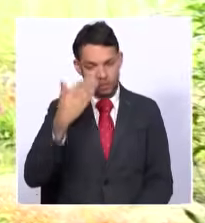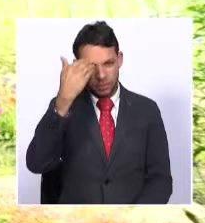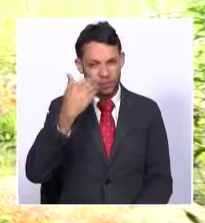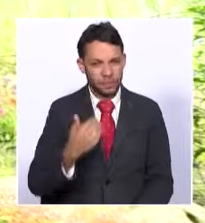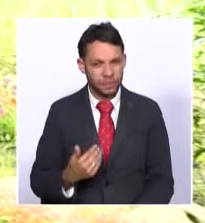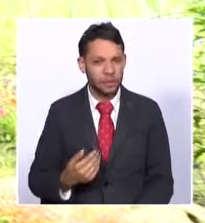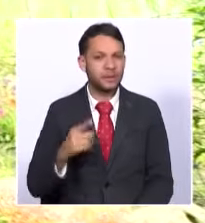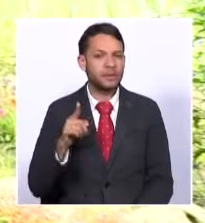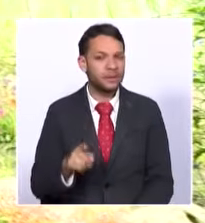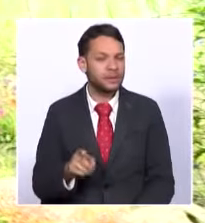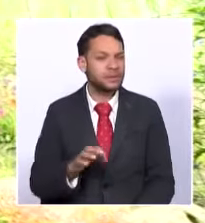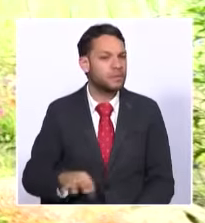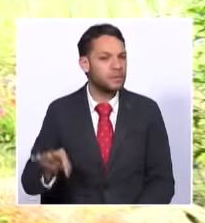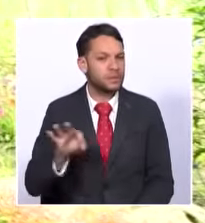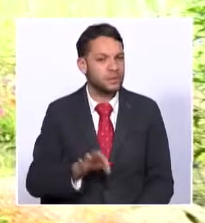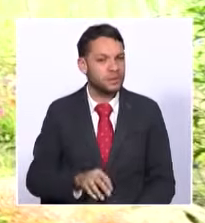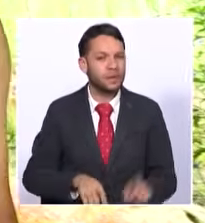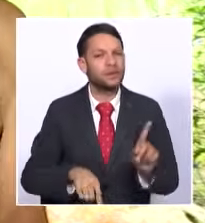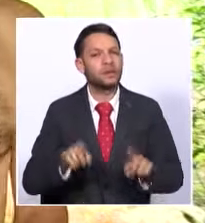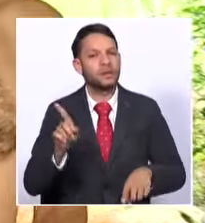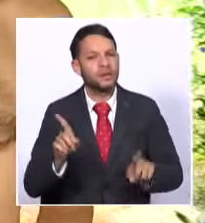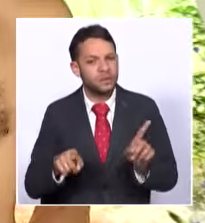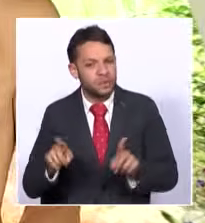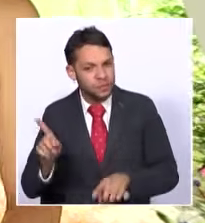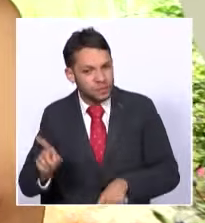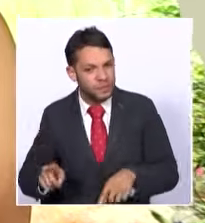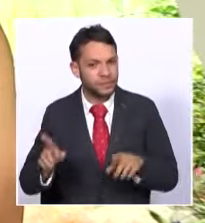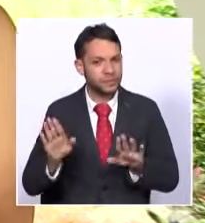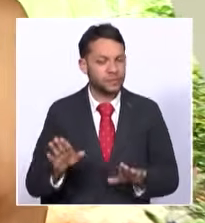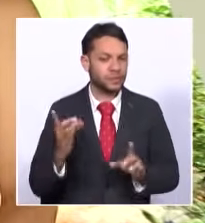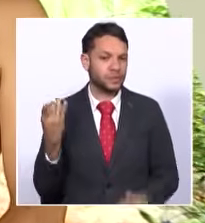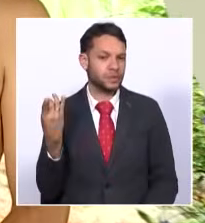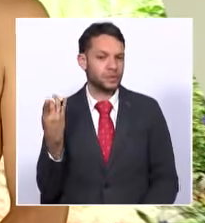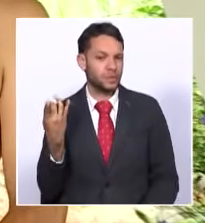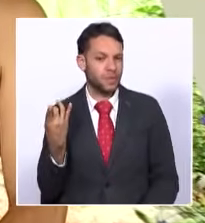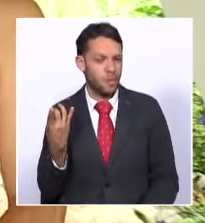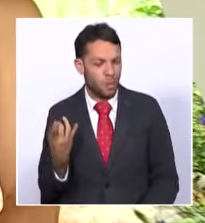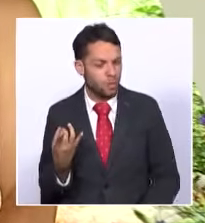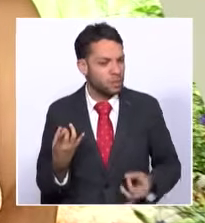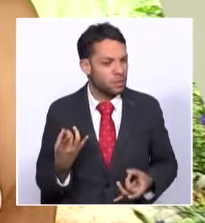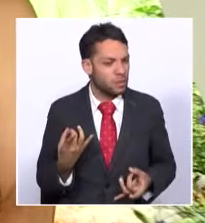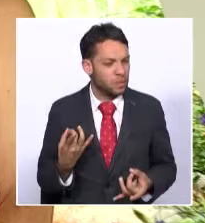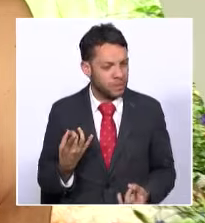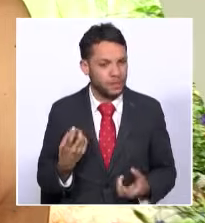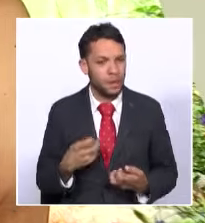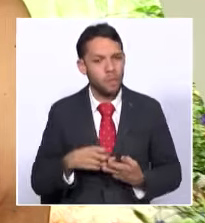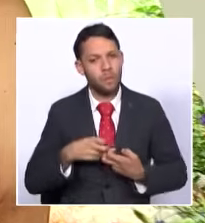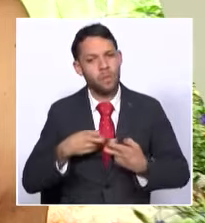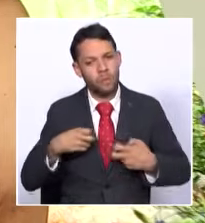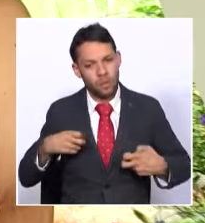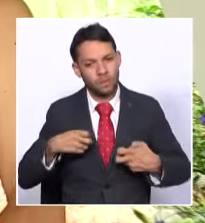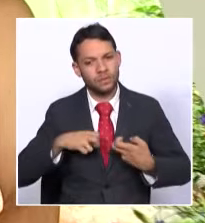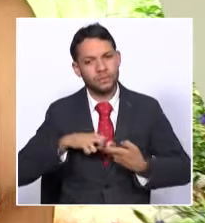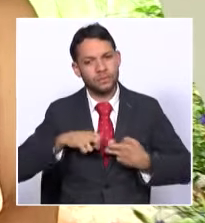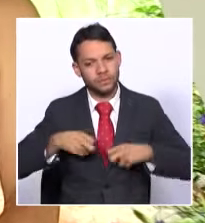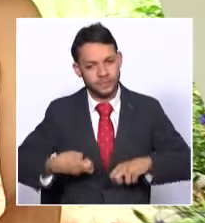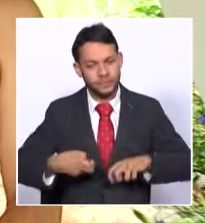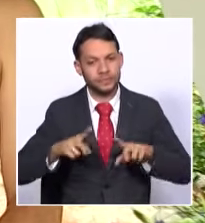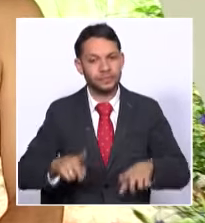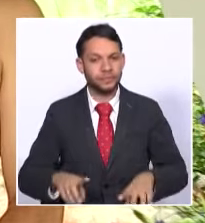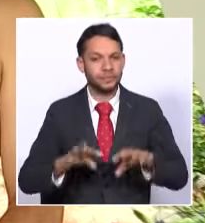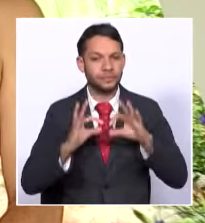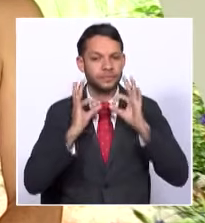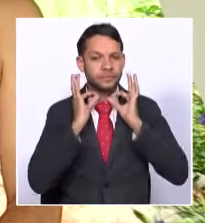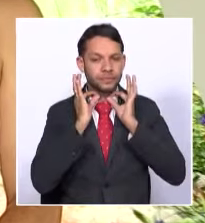que tener en cuenta que muchos de los dolores articulares se relacionan también con dolores de las amígdalas, con